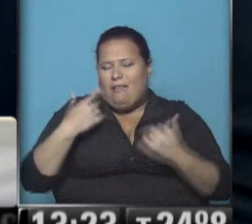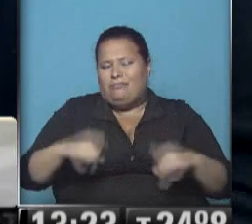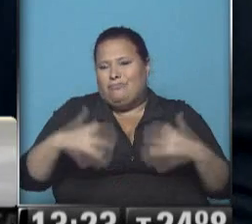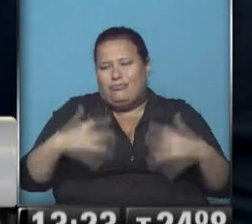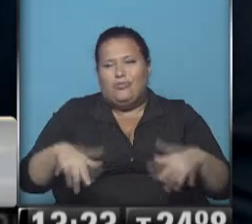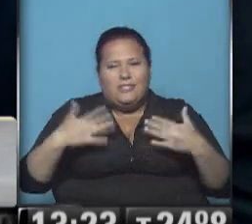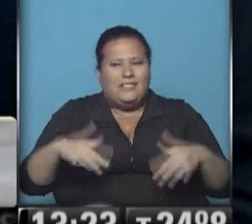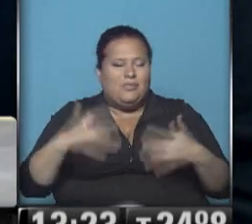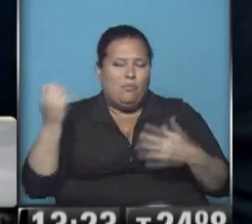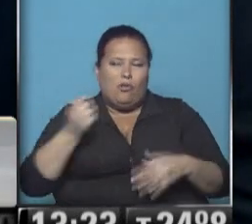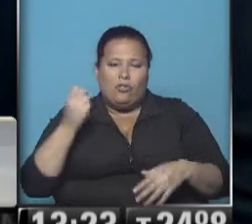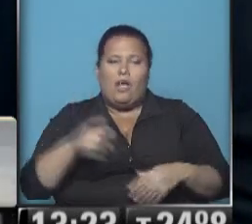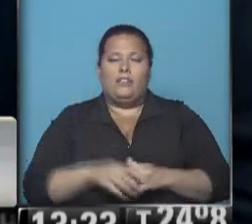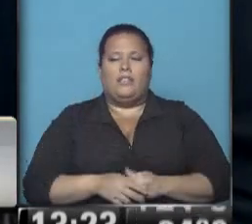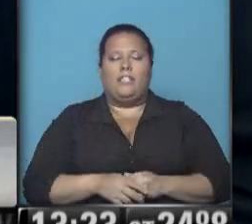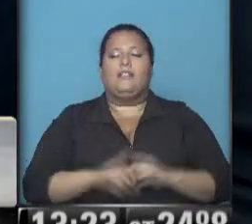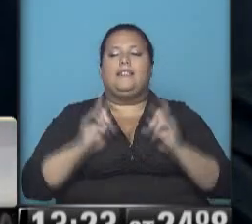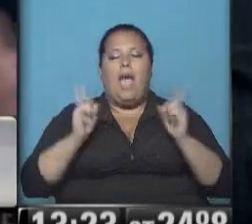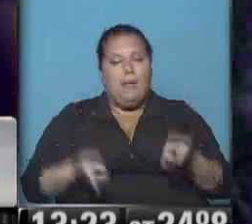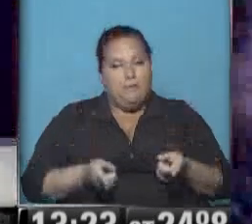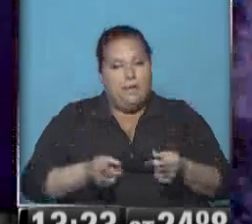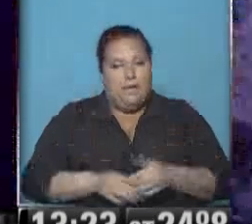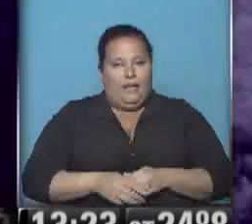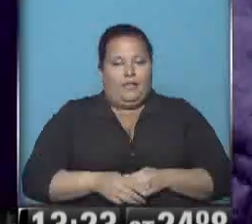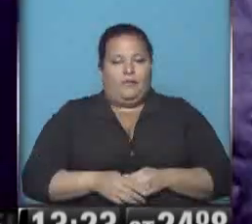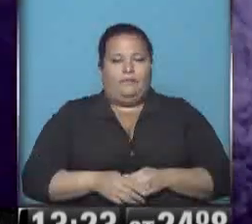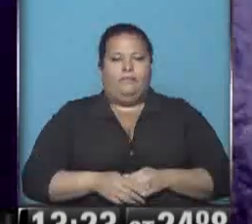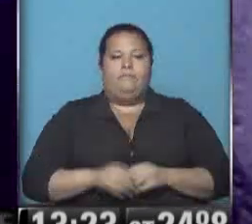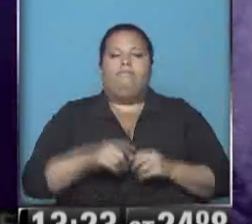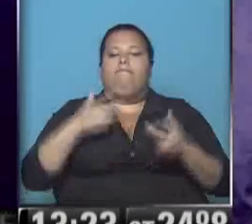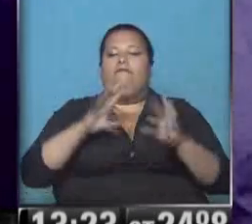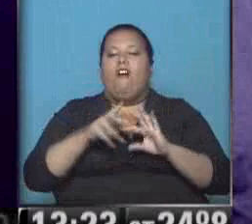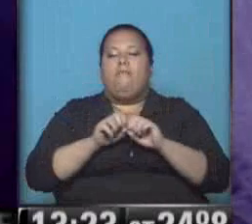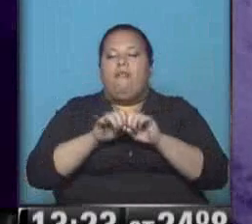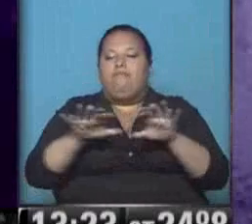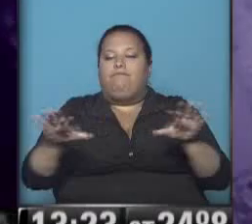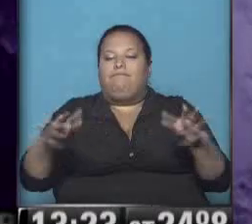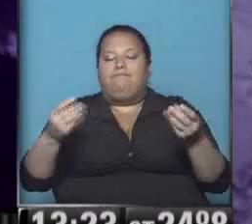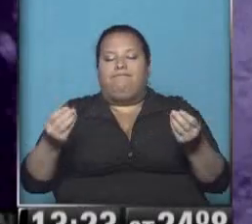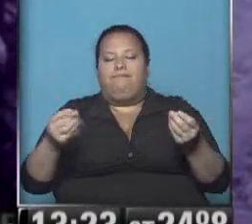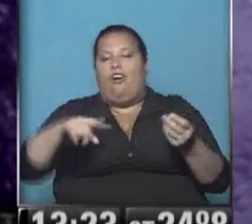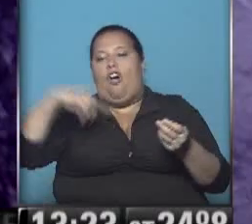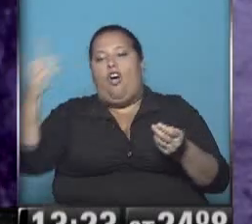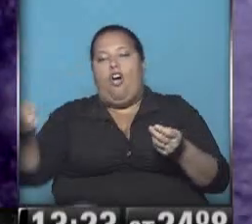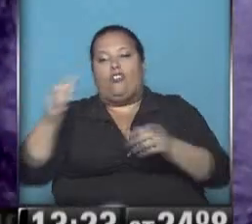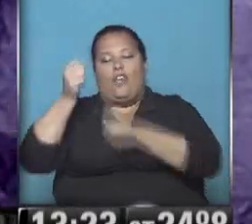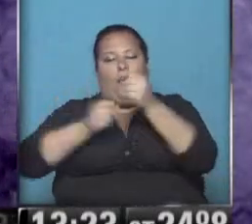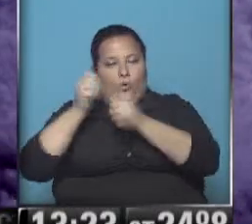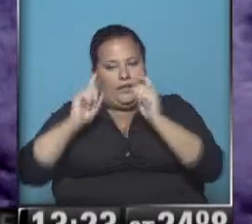agregado, y que además también derrama en otras industrias.